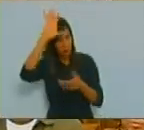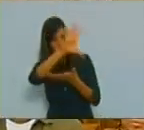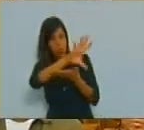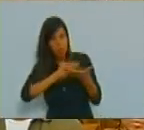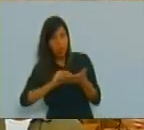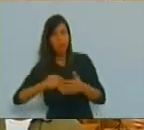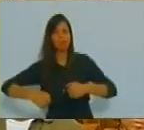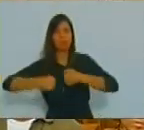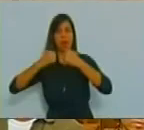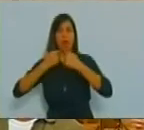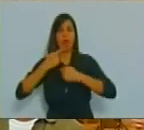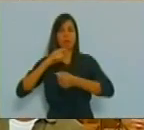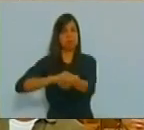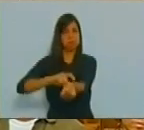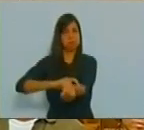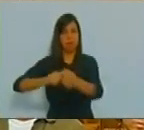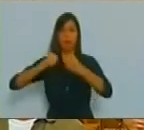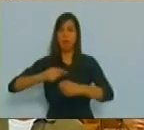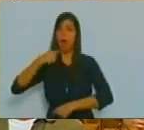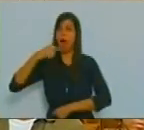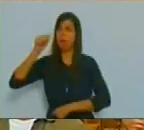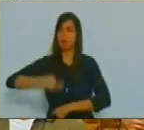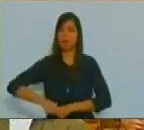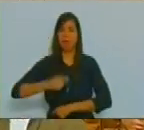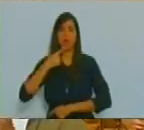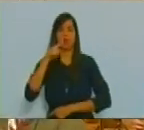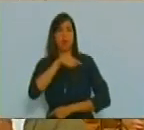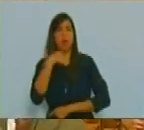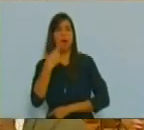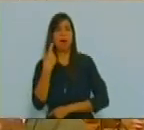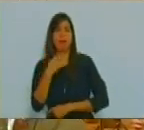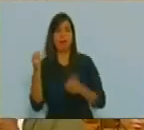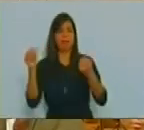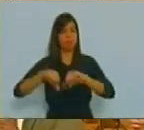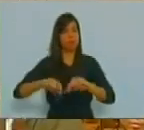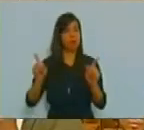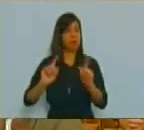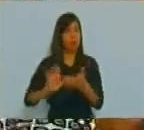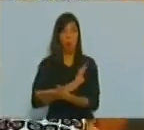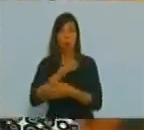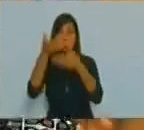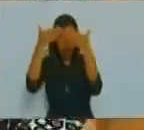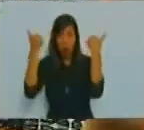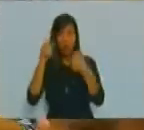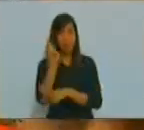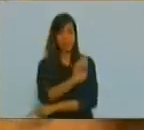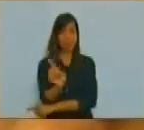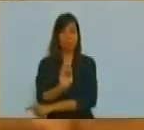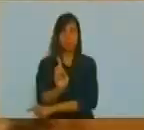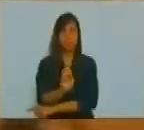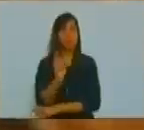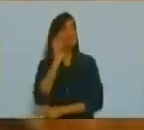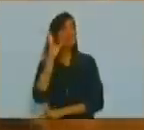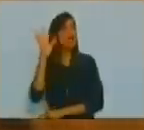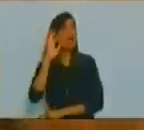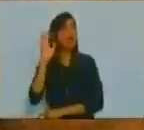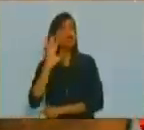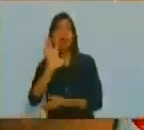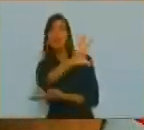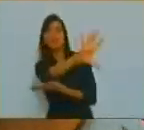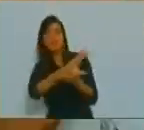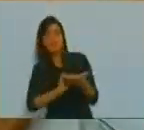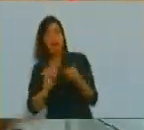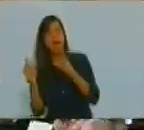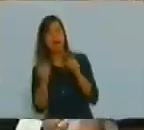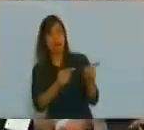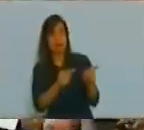combativo y jamás jamás caerá tu palabra jamás caerá tus sueños al piso tus sueños serán completo la tierra